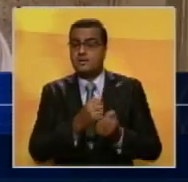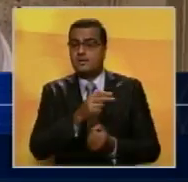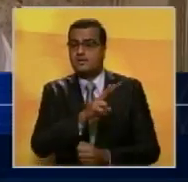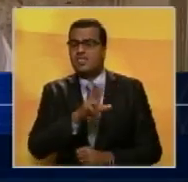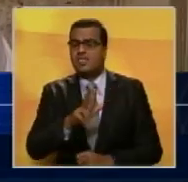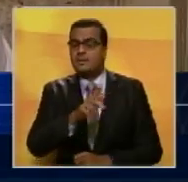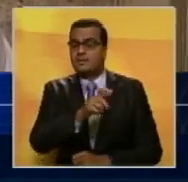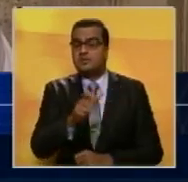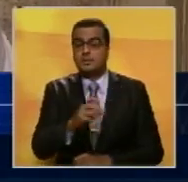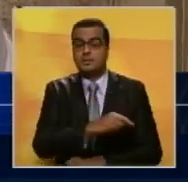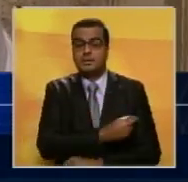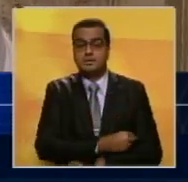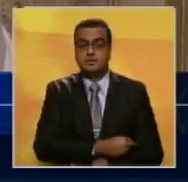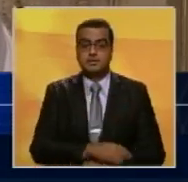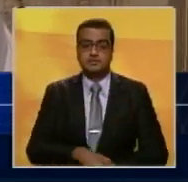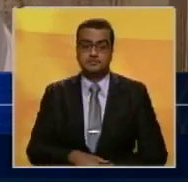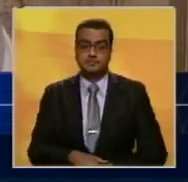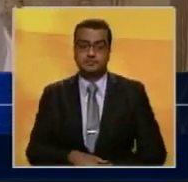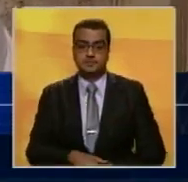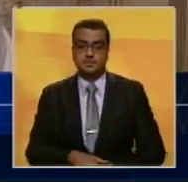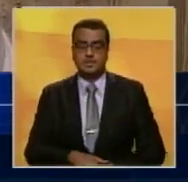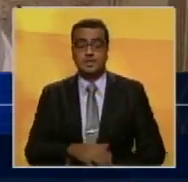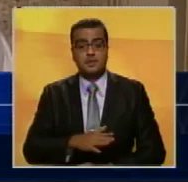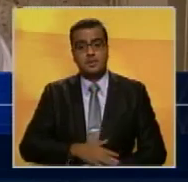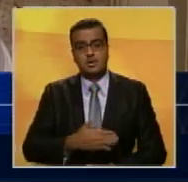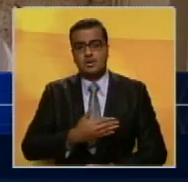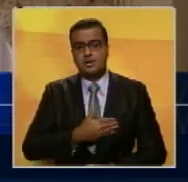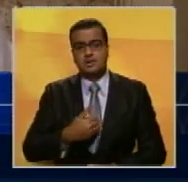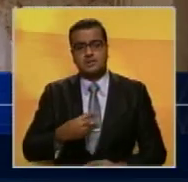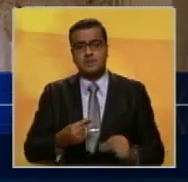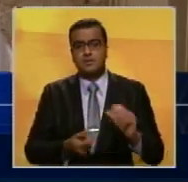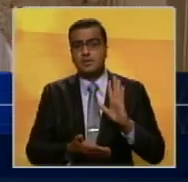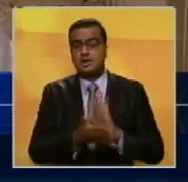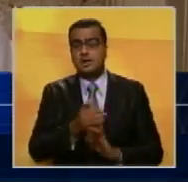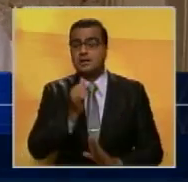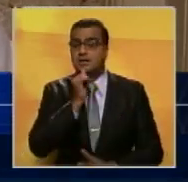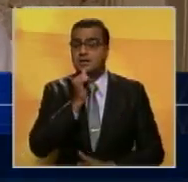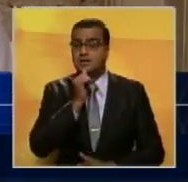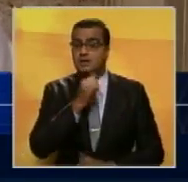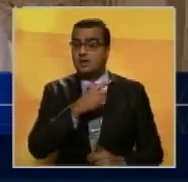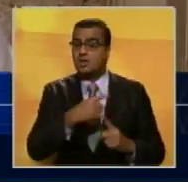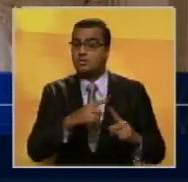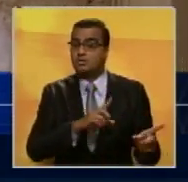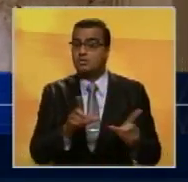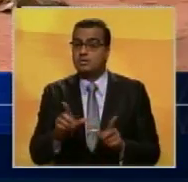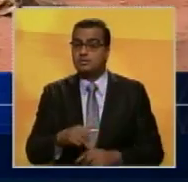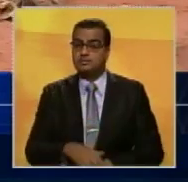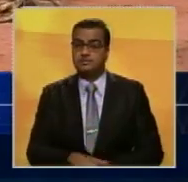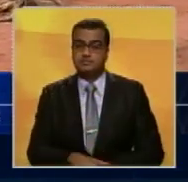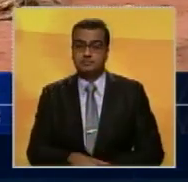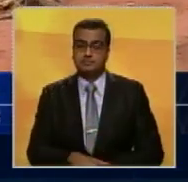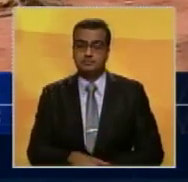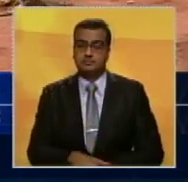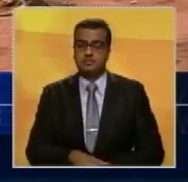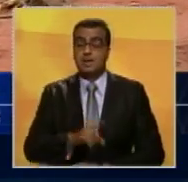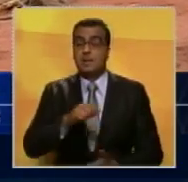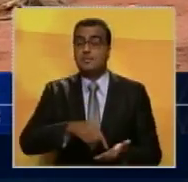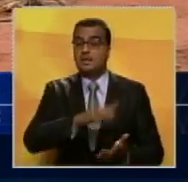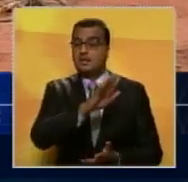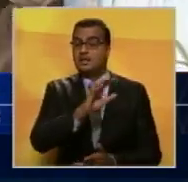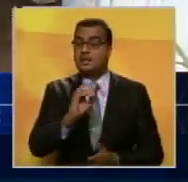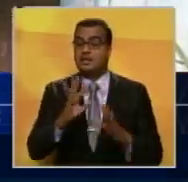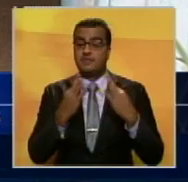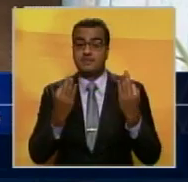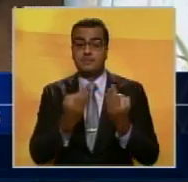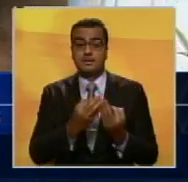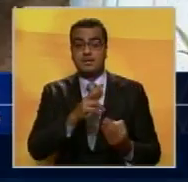23 pacientes hospitalizadas. Estamos viendo quiénes pueden darse de alta y quiénes tienen que ir a otro centro hospitalario. Al menos 1.500 familias